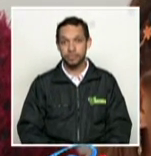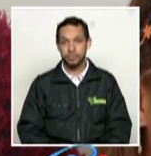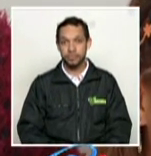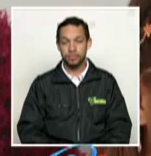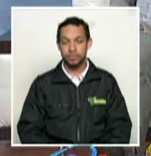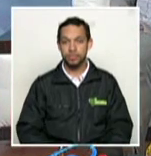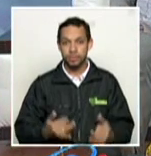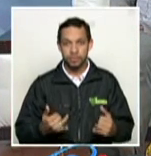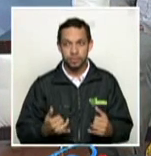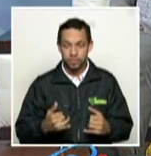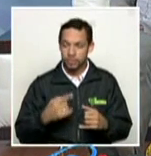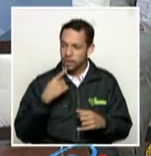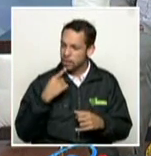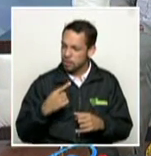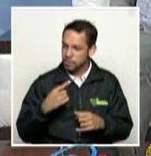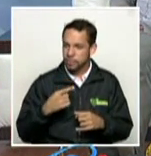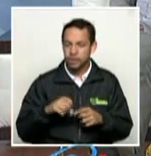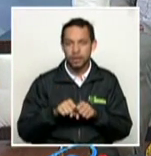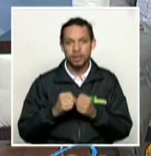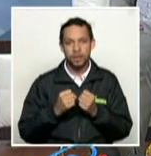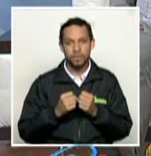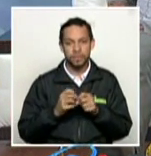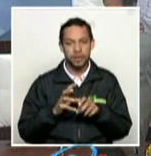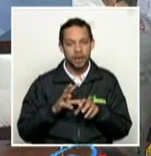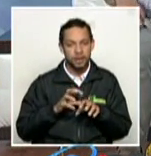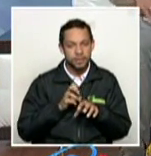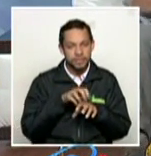Dijeron que eran amibas. Que era una amibiasis infecciosa.